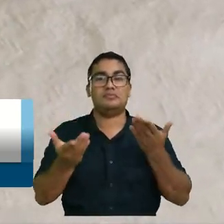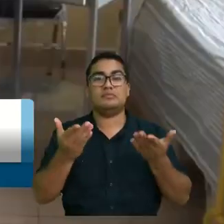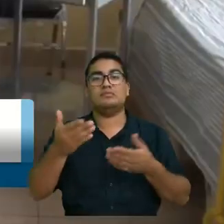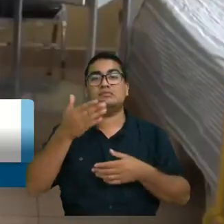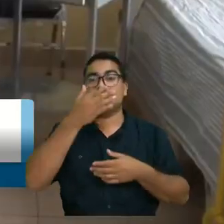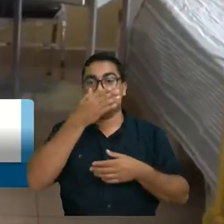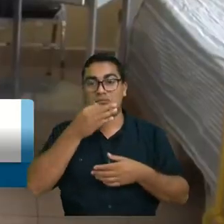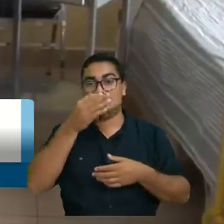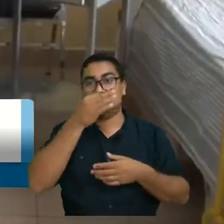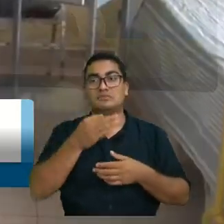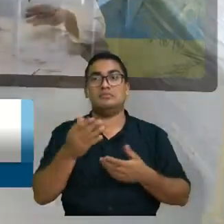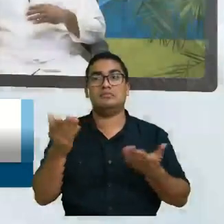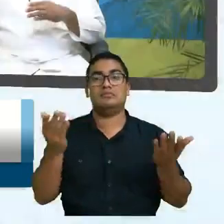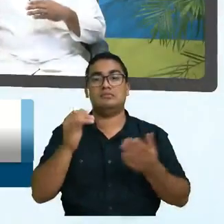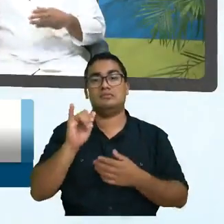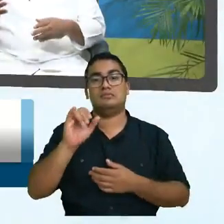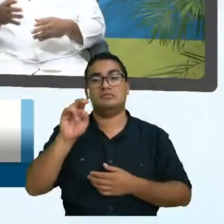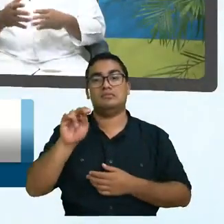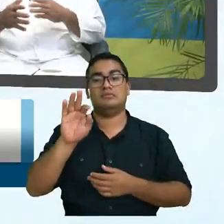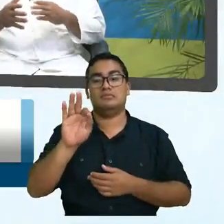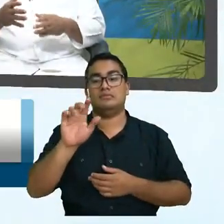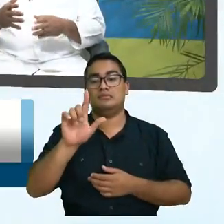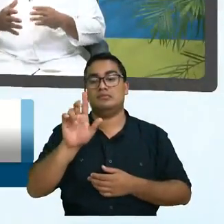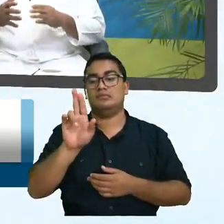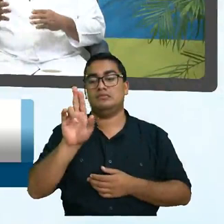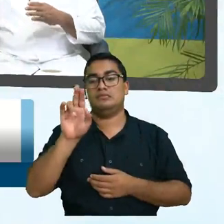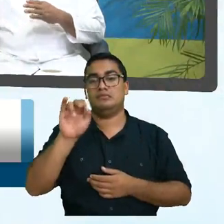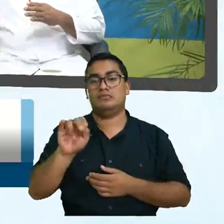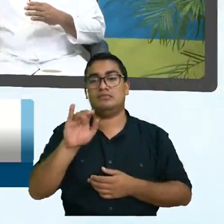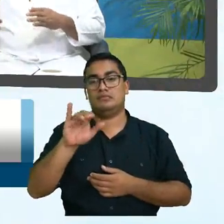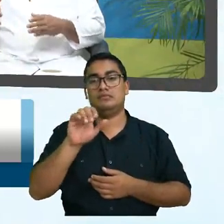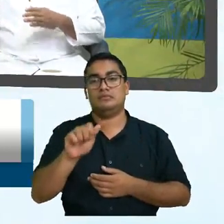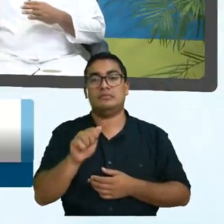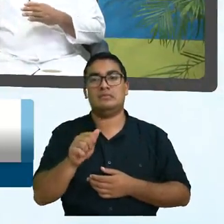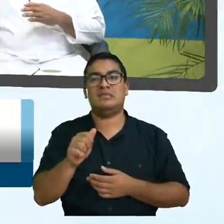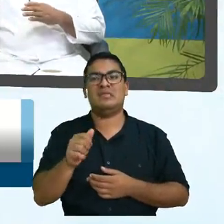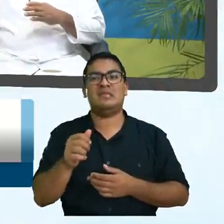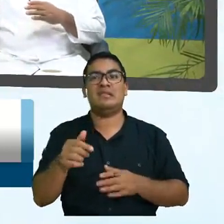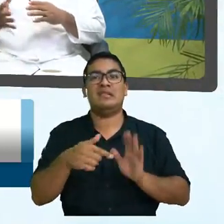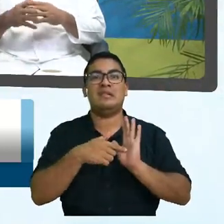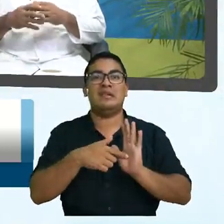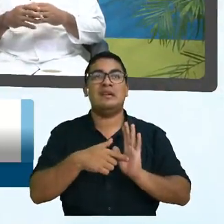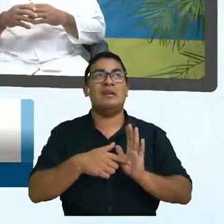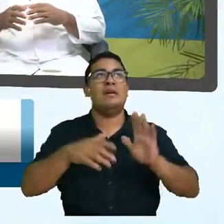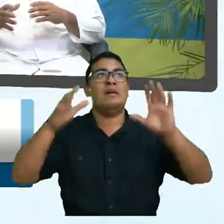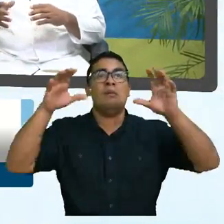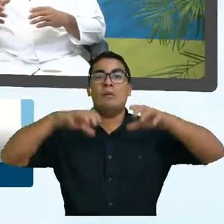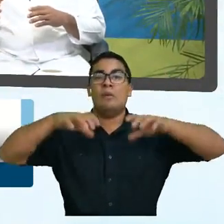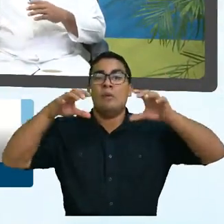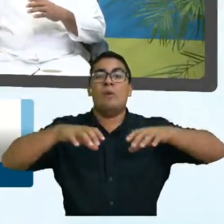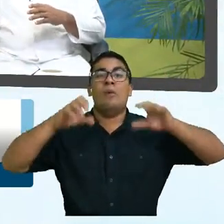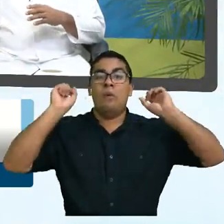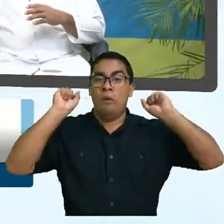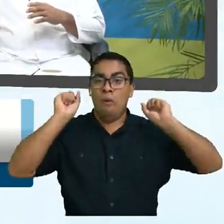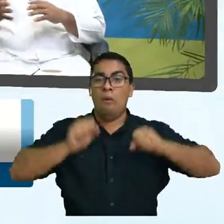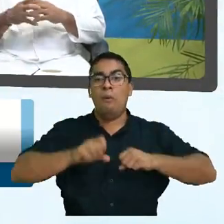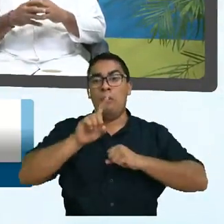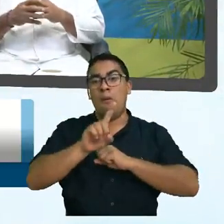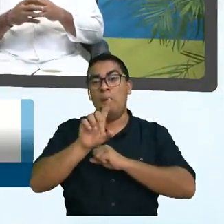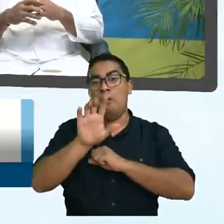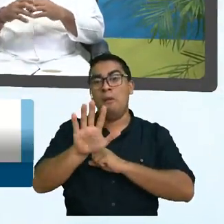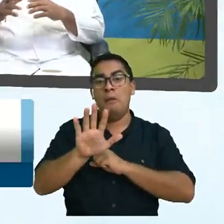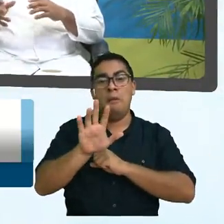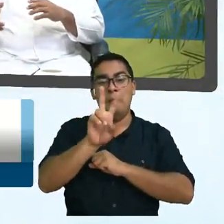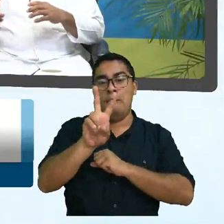gripe, tipo influenza, en la época de mayor auge, digamos en la época de invierno, pueden aparecer de 15 a 20